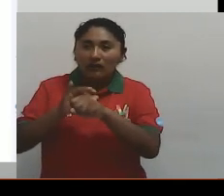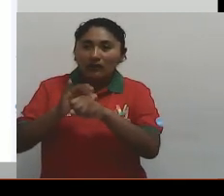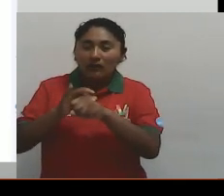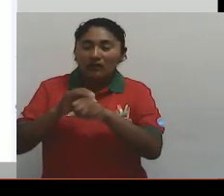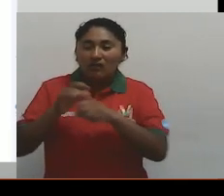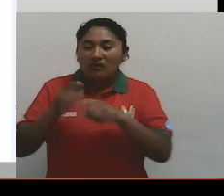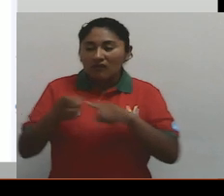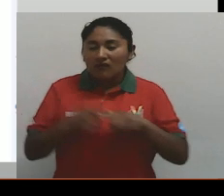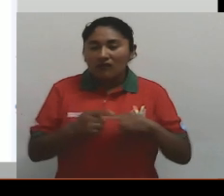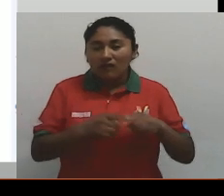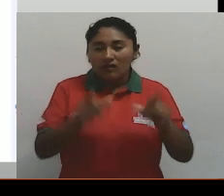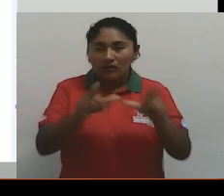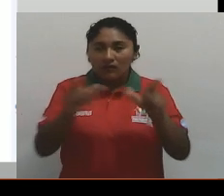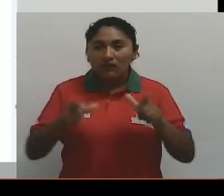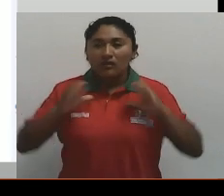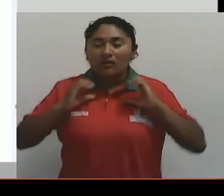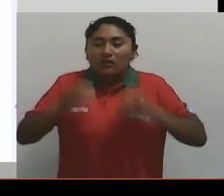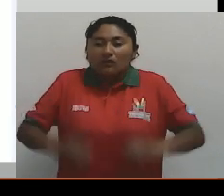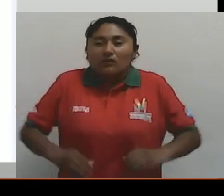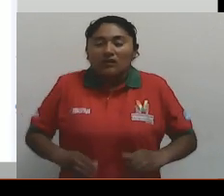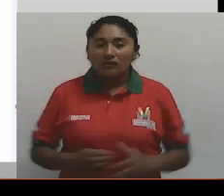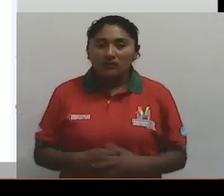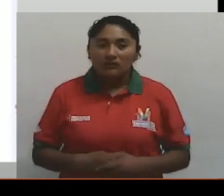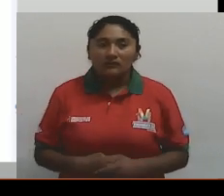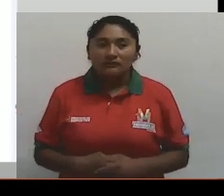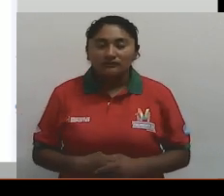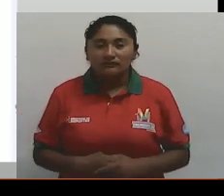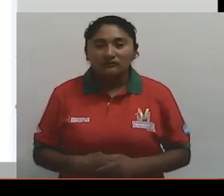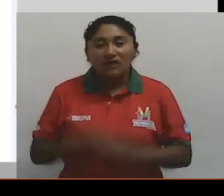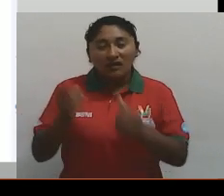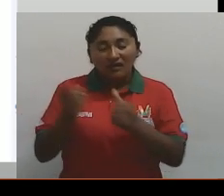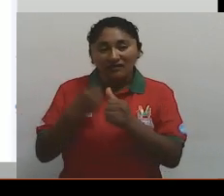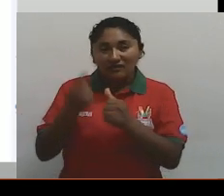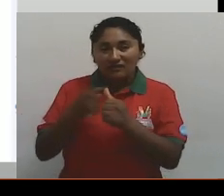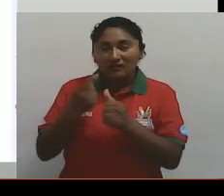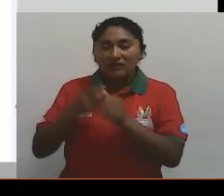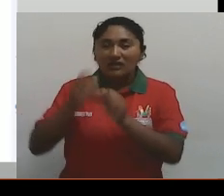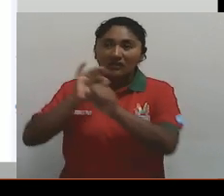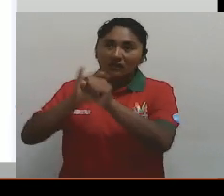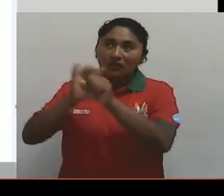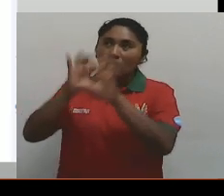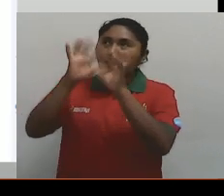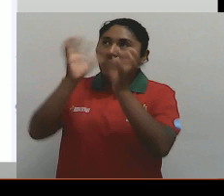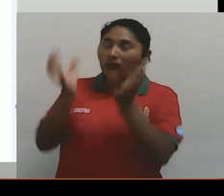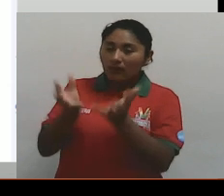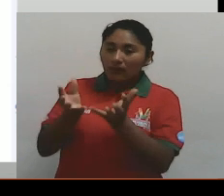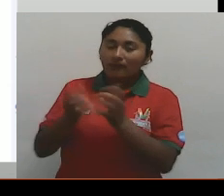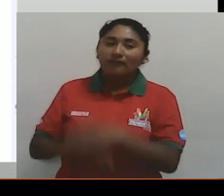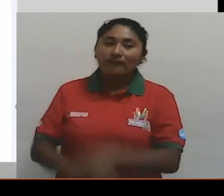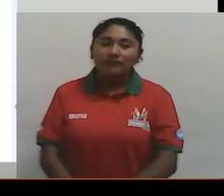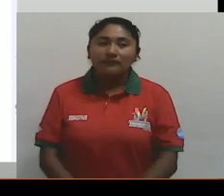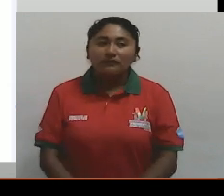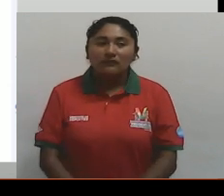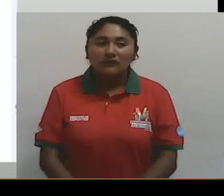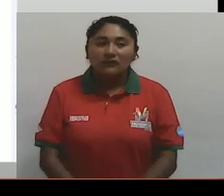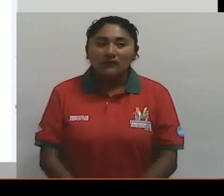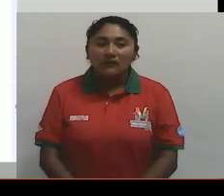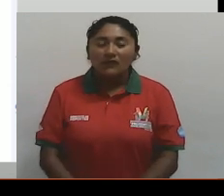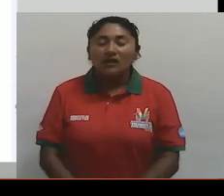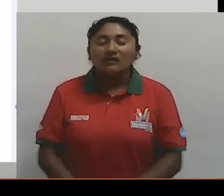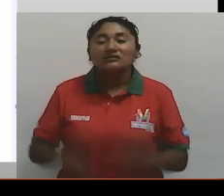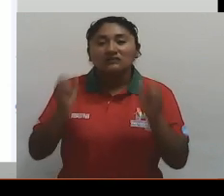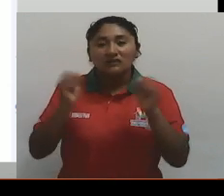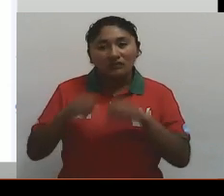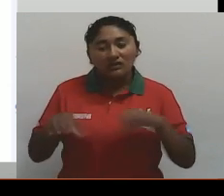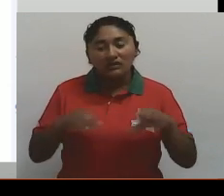durante una misma acción. ¿Qué quiere decir eso? Que en el primer toque del balón, en el primer contacto, se permite el